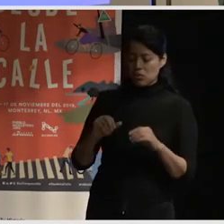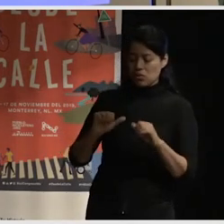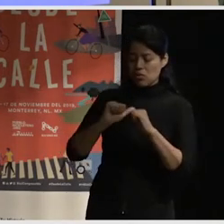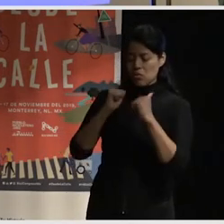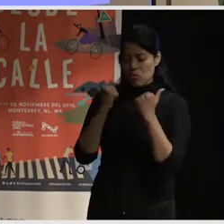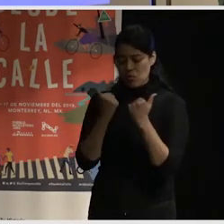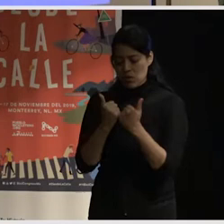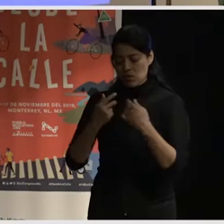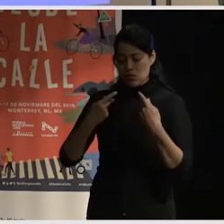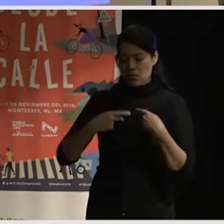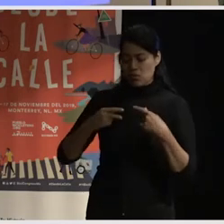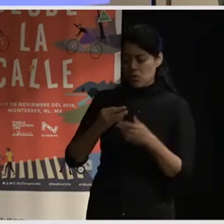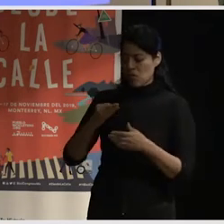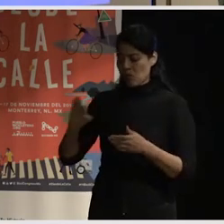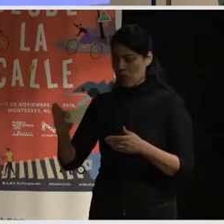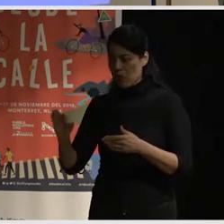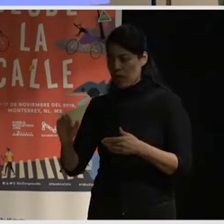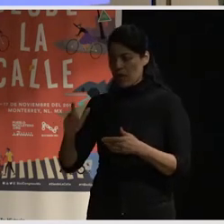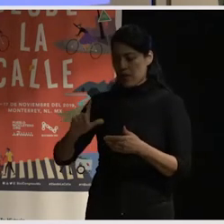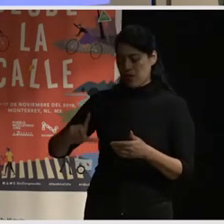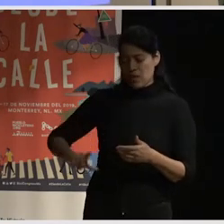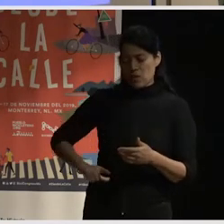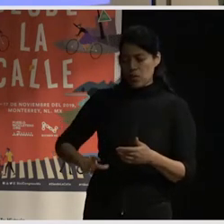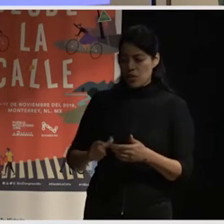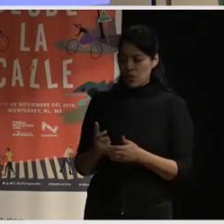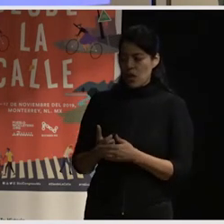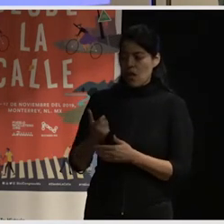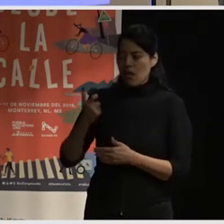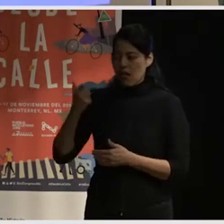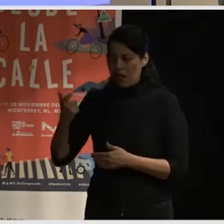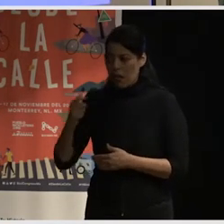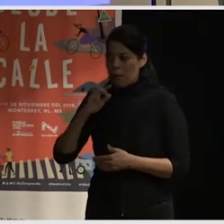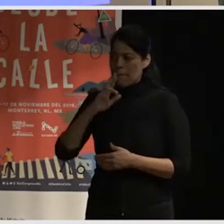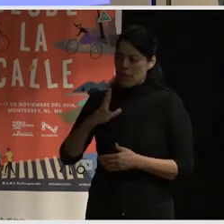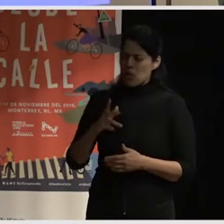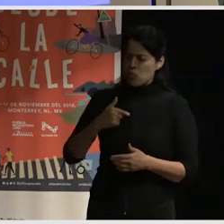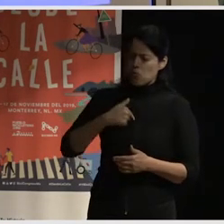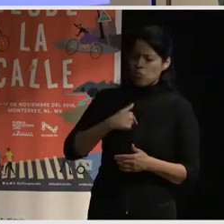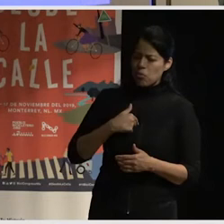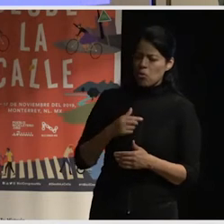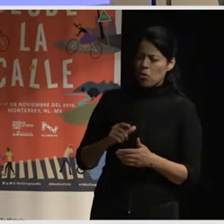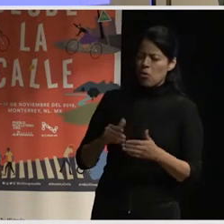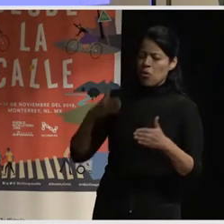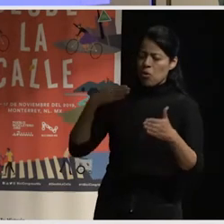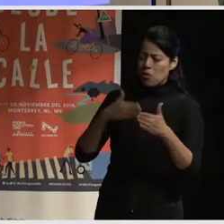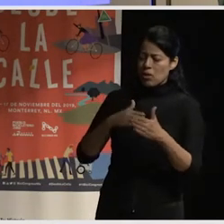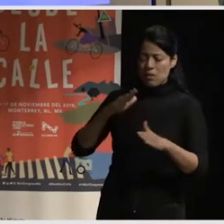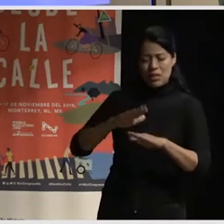fuera en la agenda pública para decir a elevar el costo político de que mejor si pongo límites más estrictos